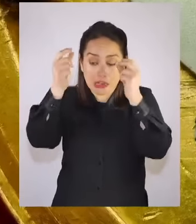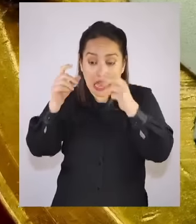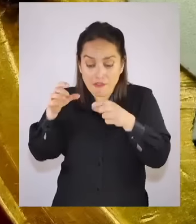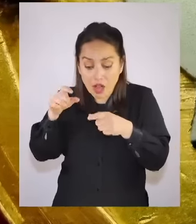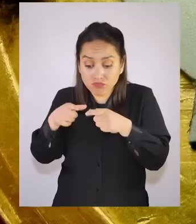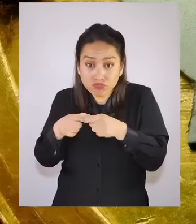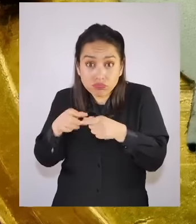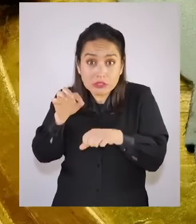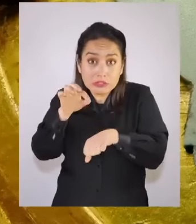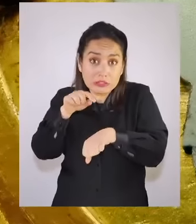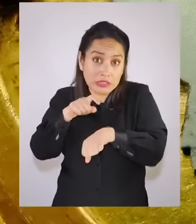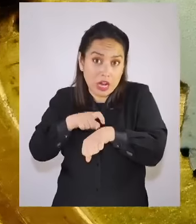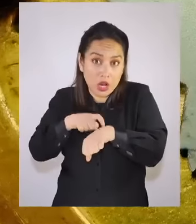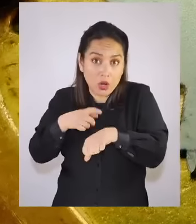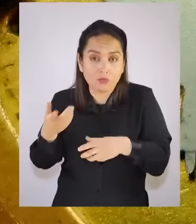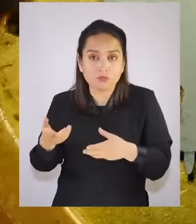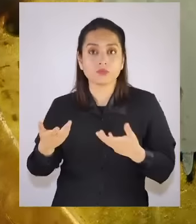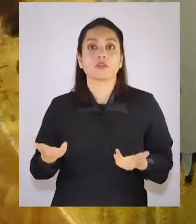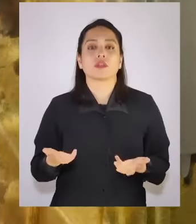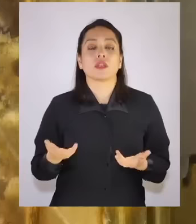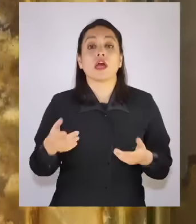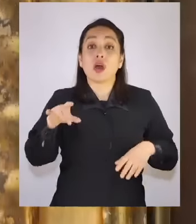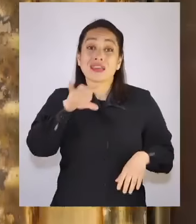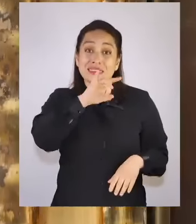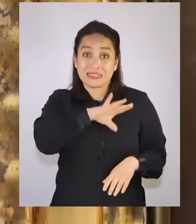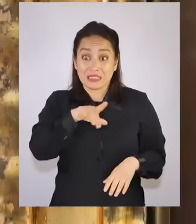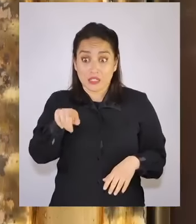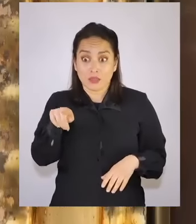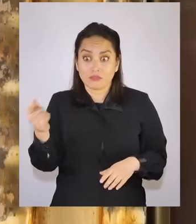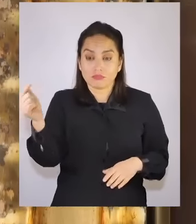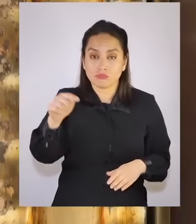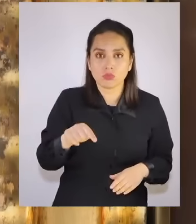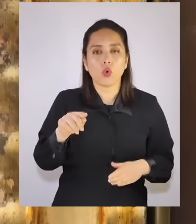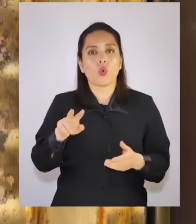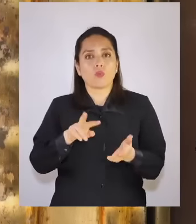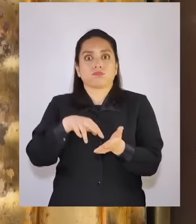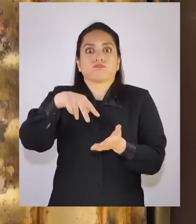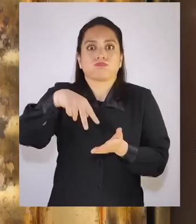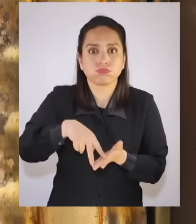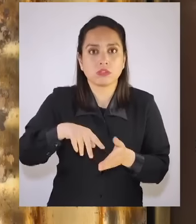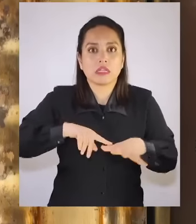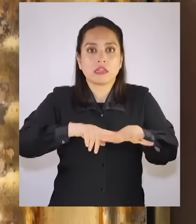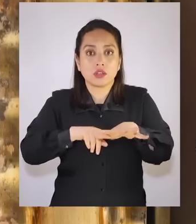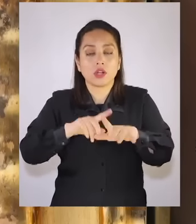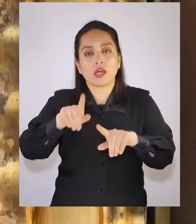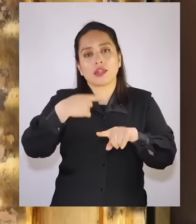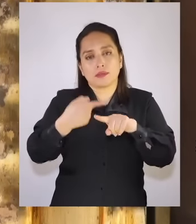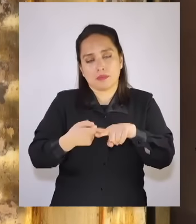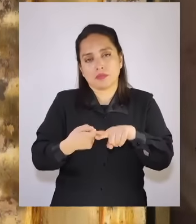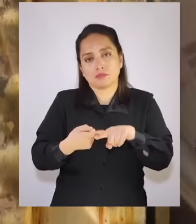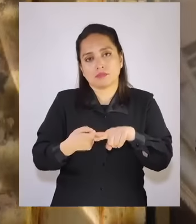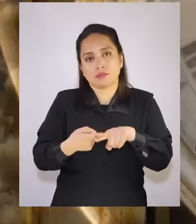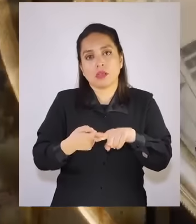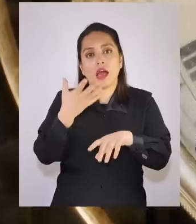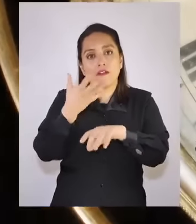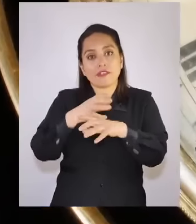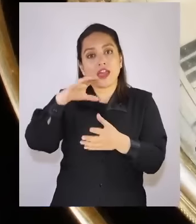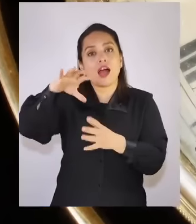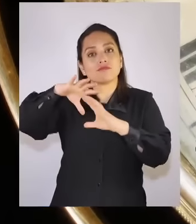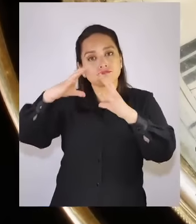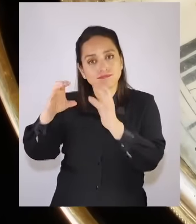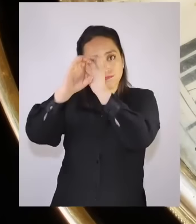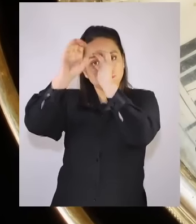Con él, Chile se pegó un salto tecnológico en ese aspecto, aparte del hecho de tener un observatorio,